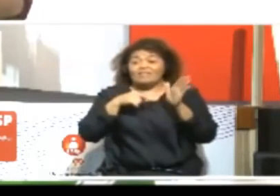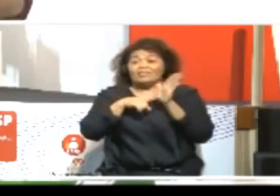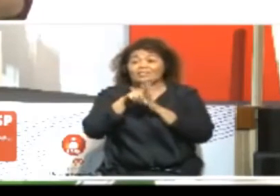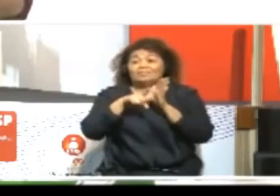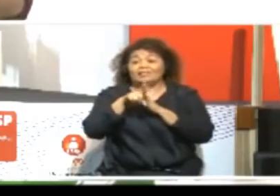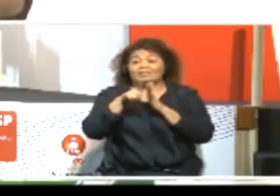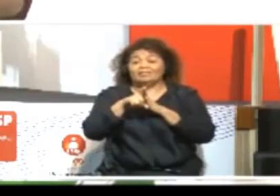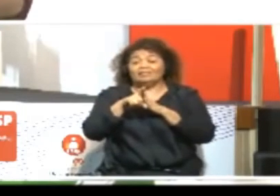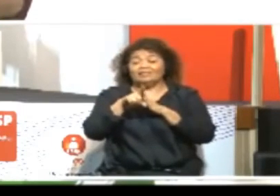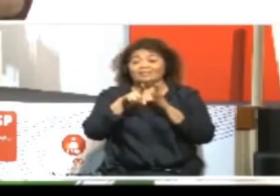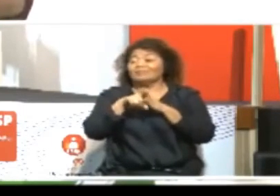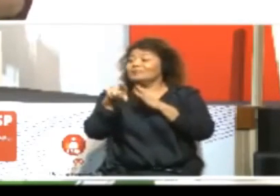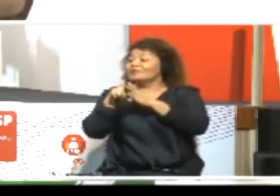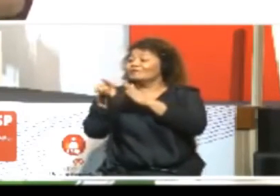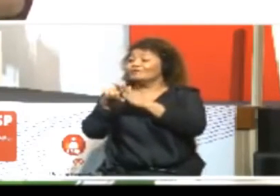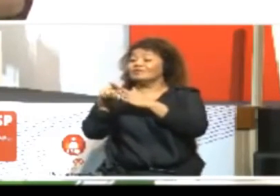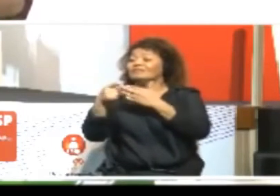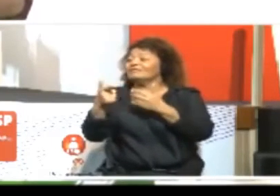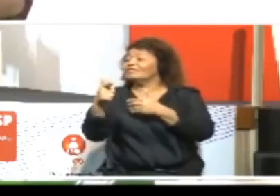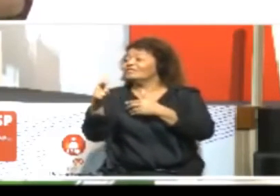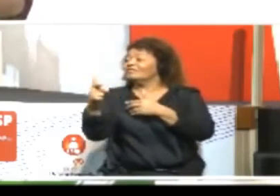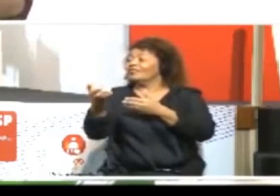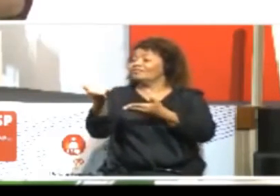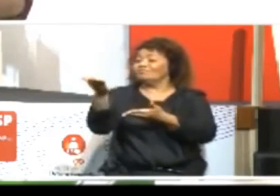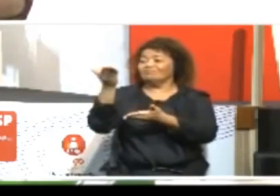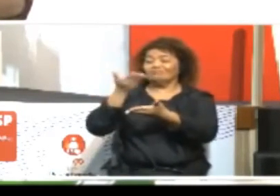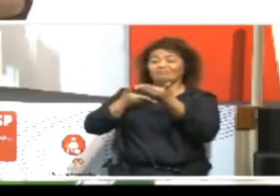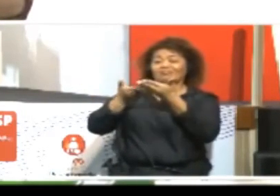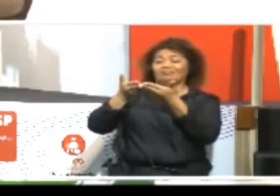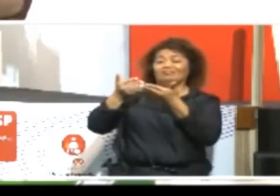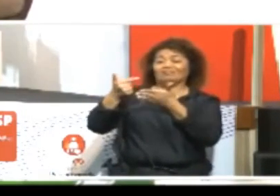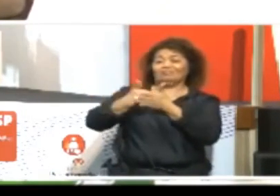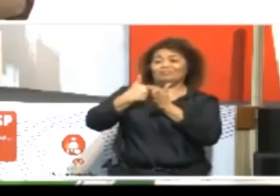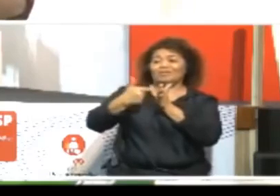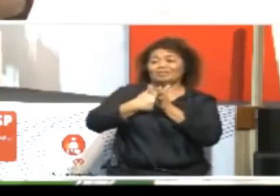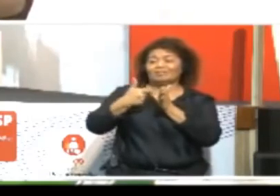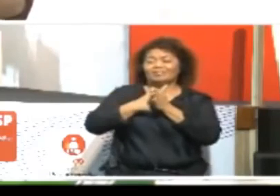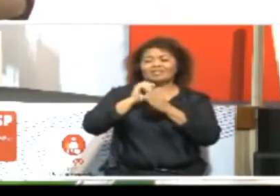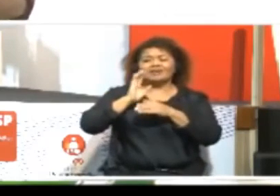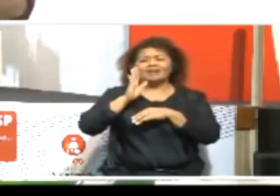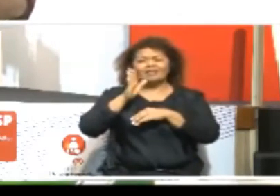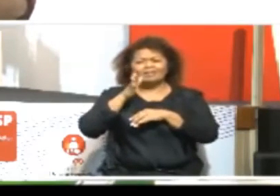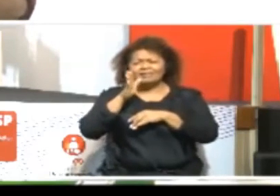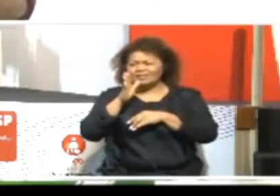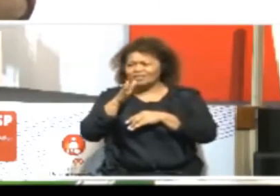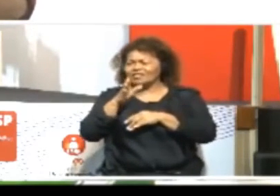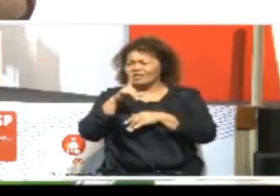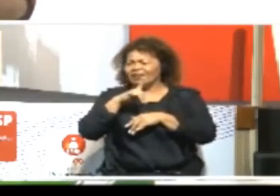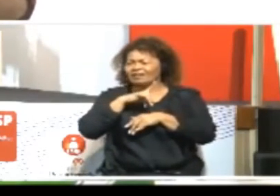No sé si usted haya hecho alguna investigación sobre esta variable.